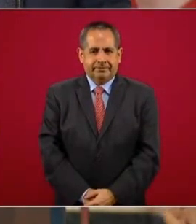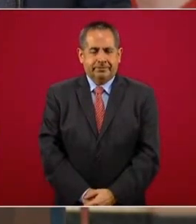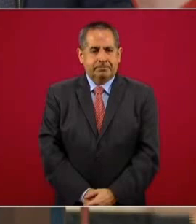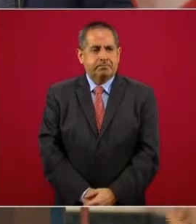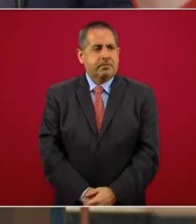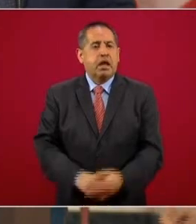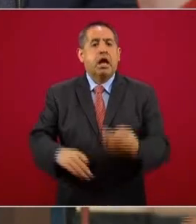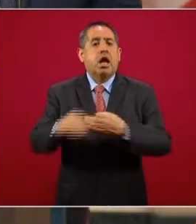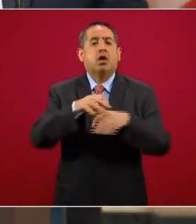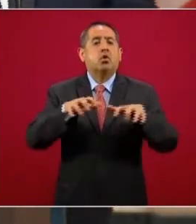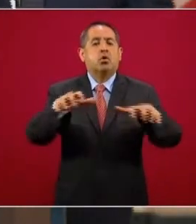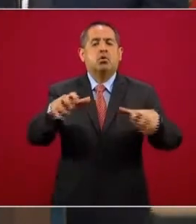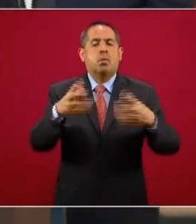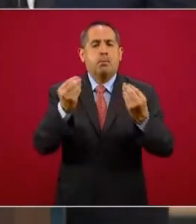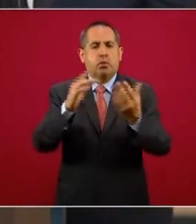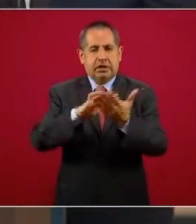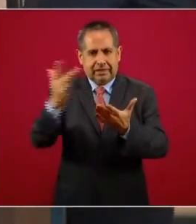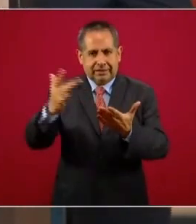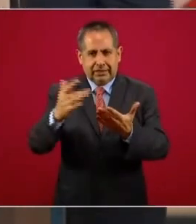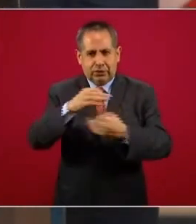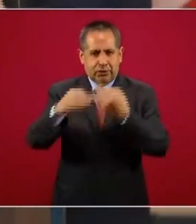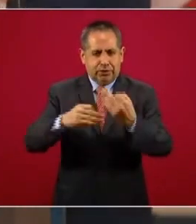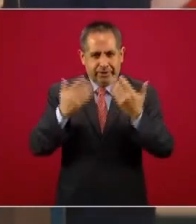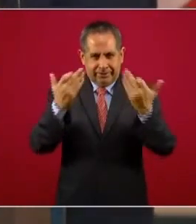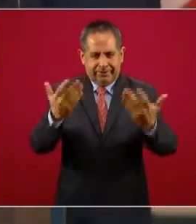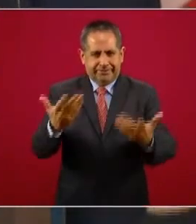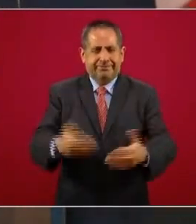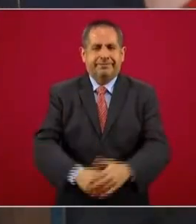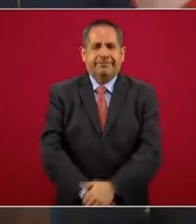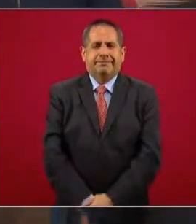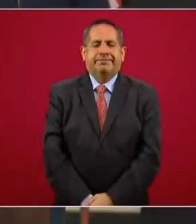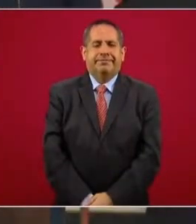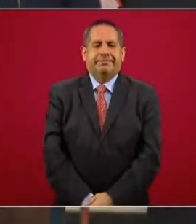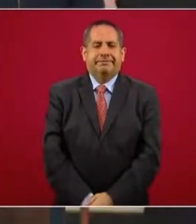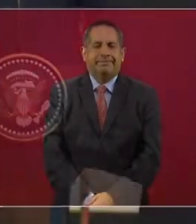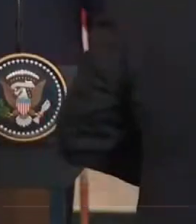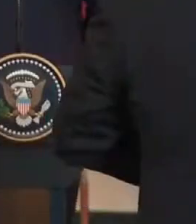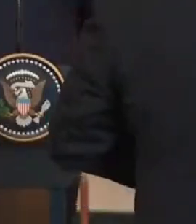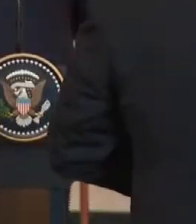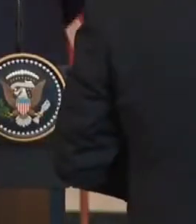tranquilidad muchas gracias a todos